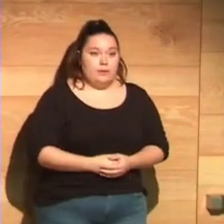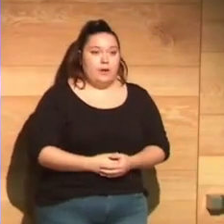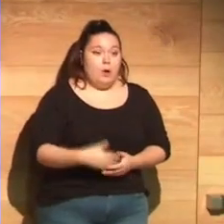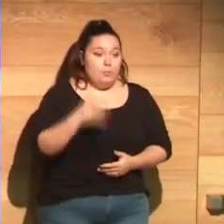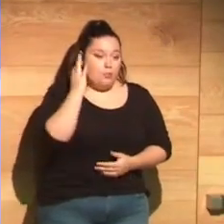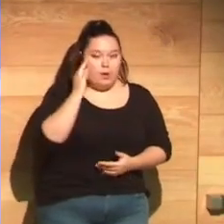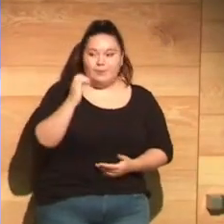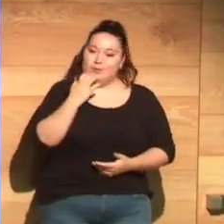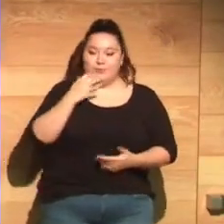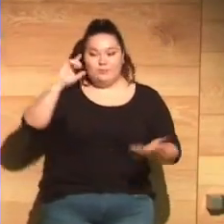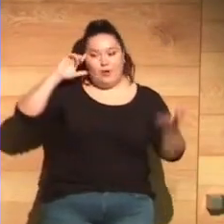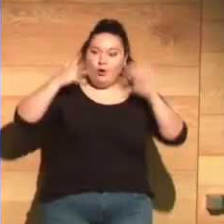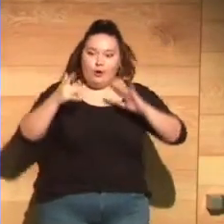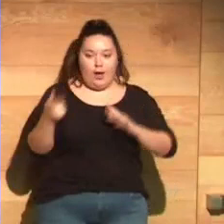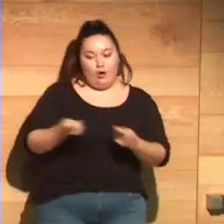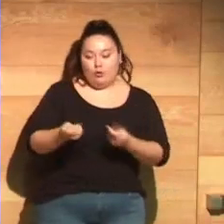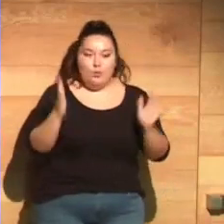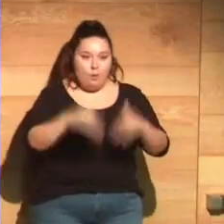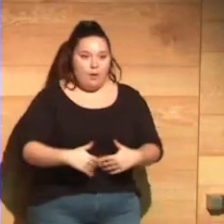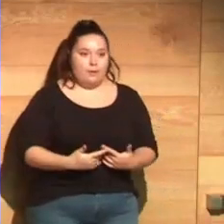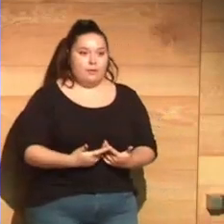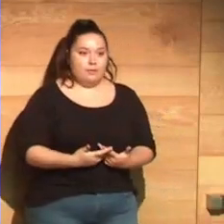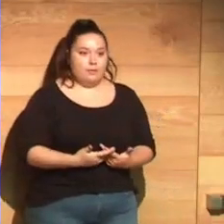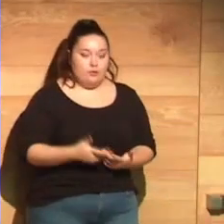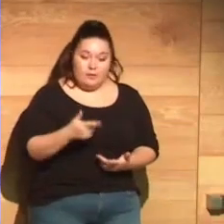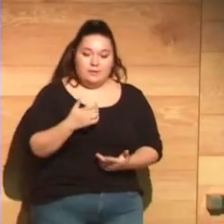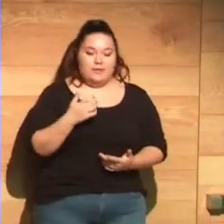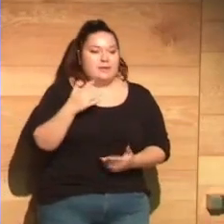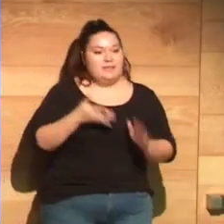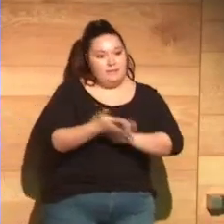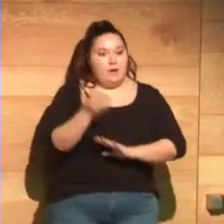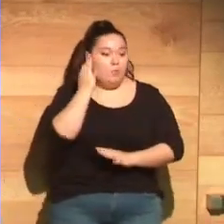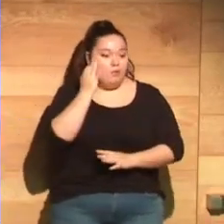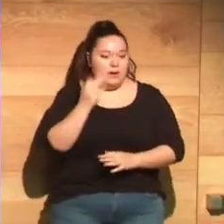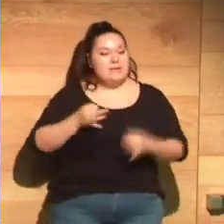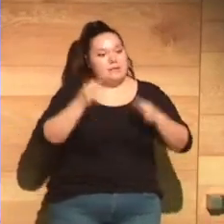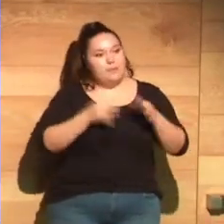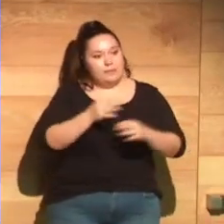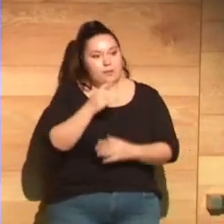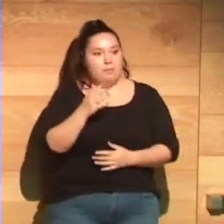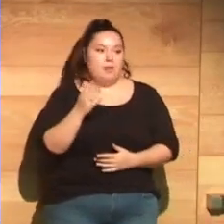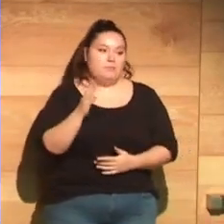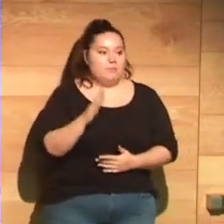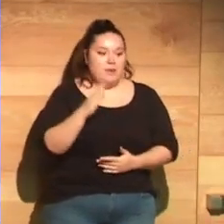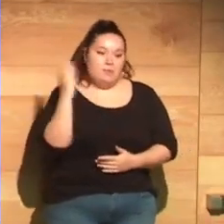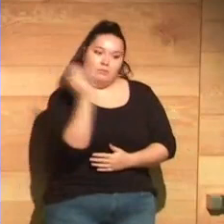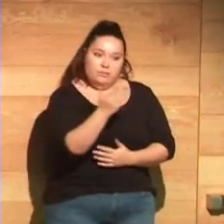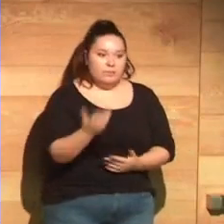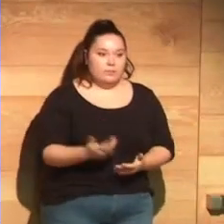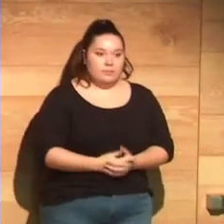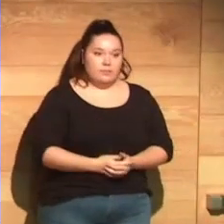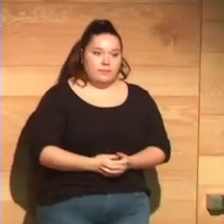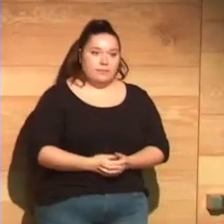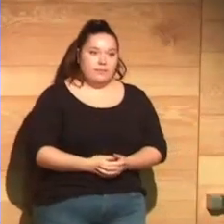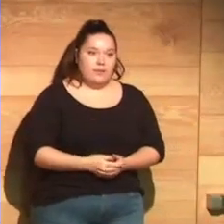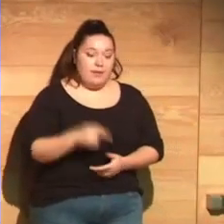como, la mujer está loca, la mujer no controla, a la mujer se le penaliza muchísimo más eso. Y a pesar